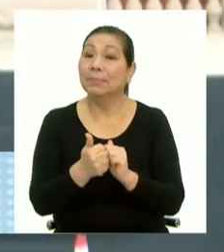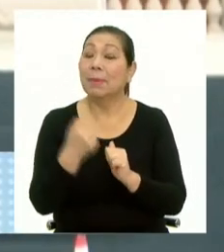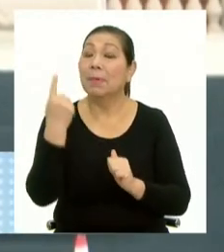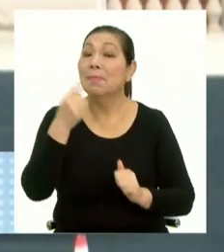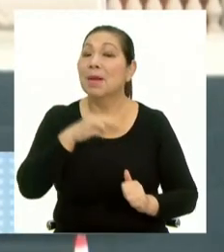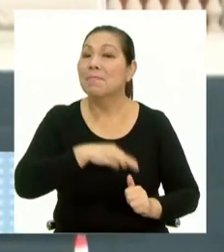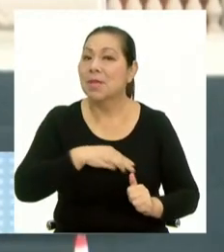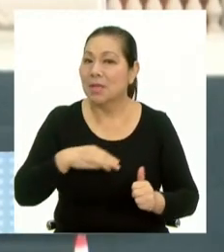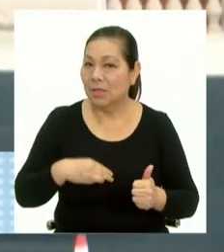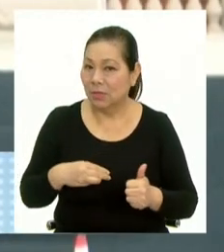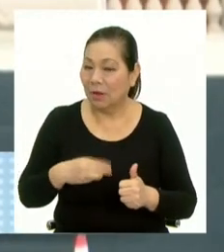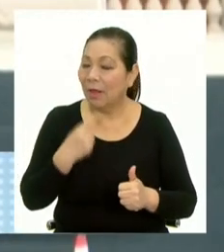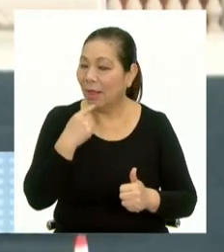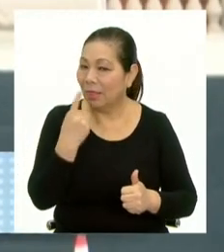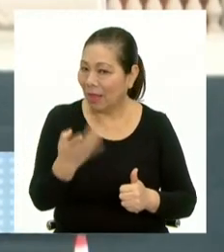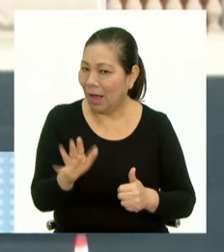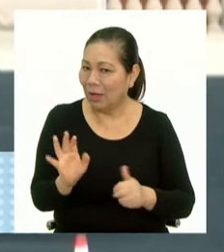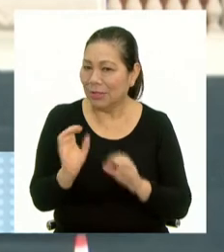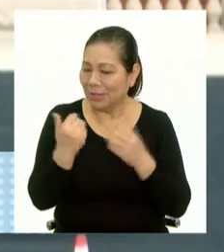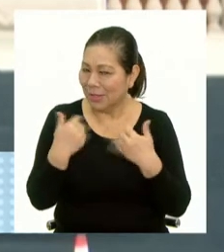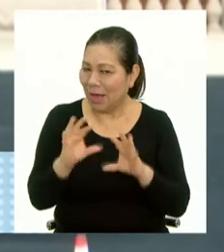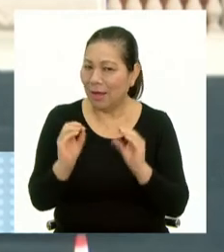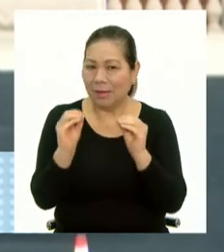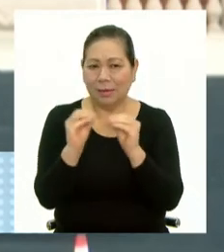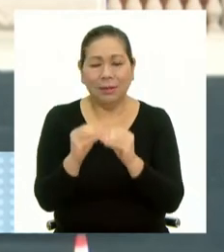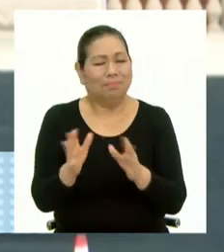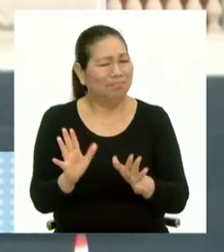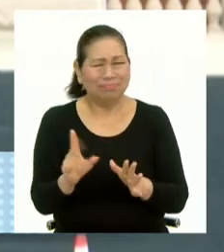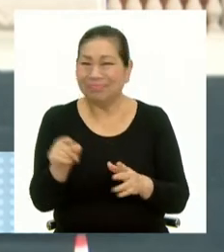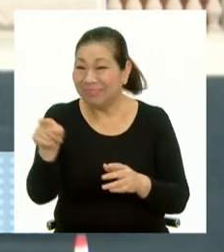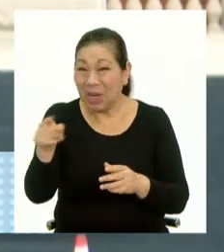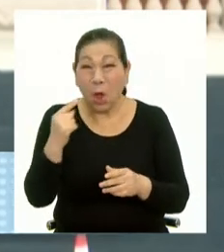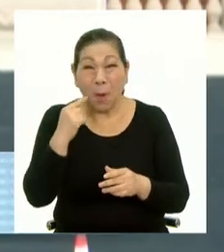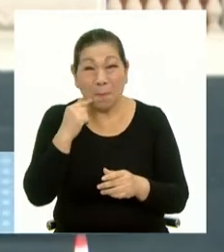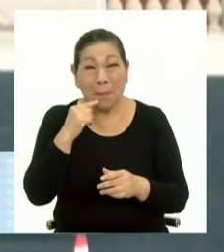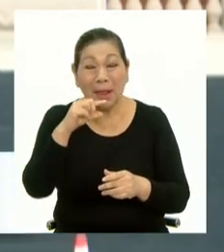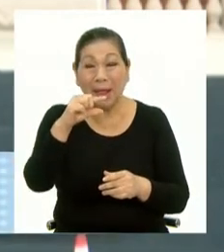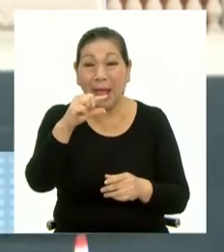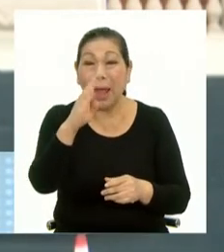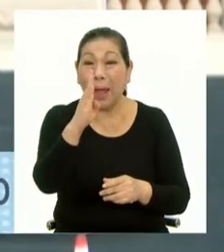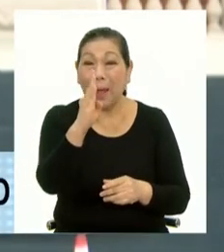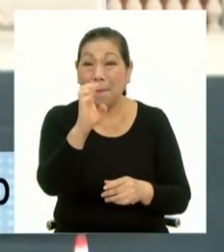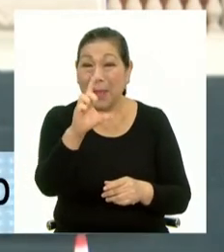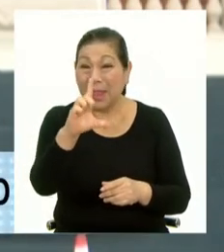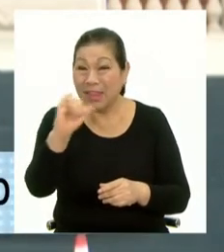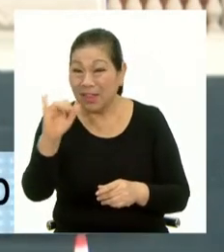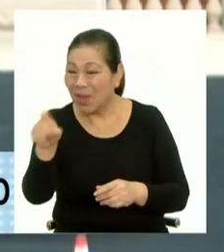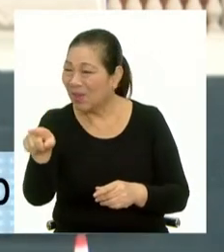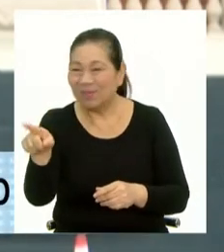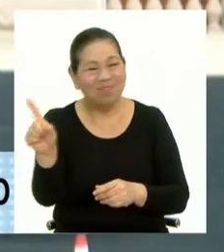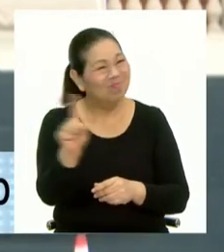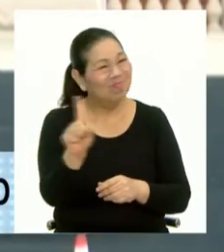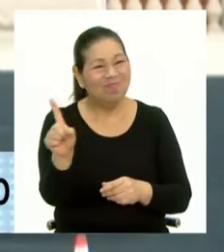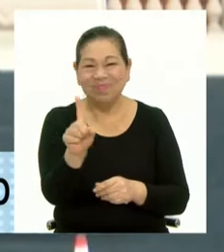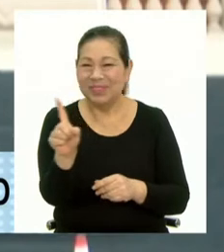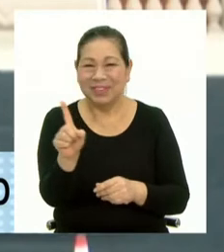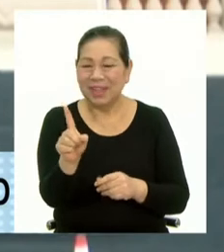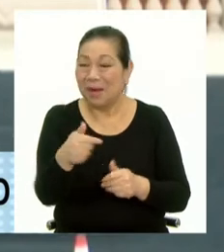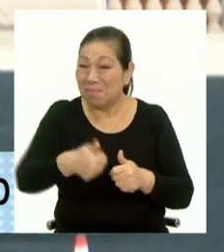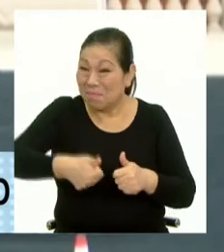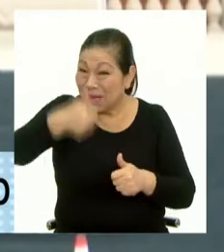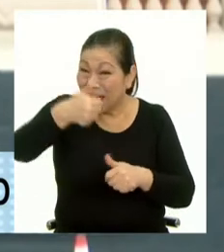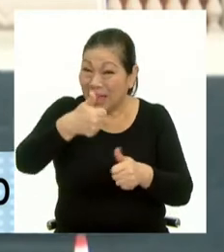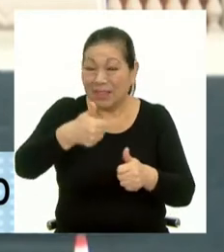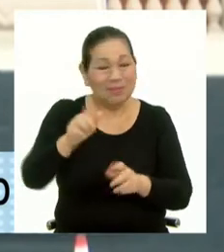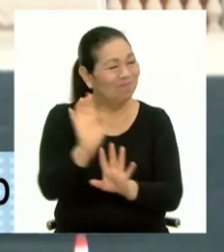premier. Y le hemos dicho abiertamente, ¿no?, que el señor Bellido no es la persona que representa en este momento la cabeza del